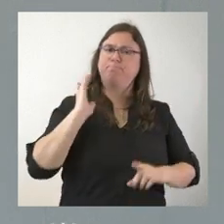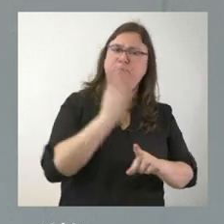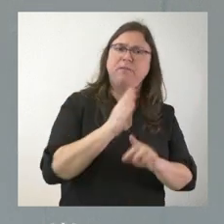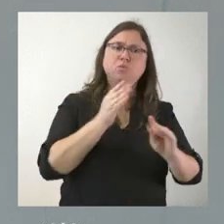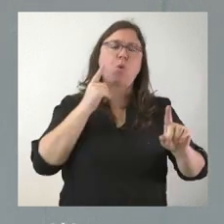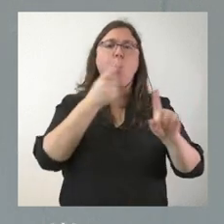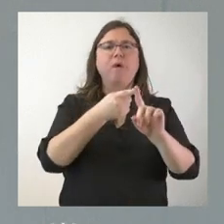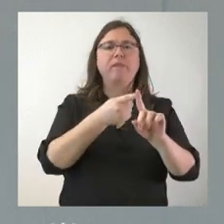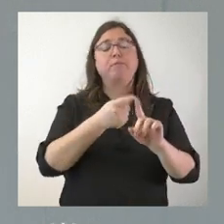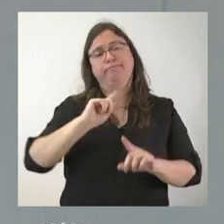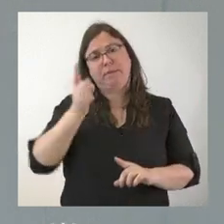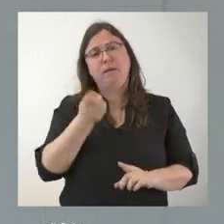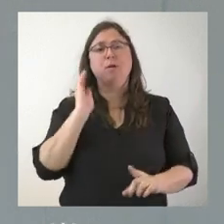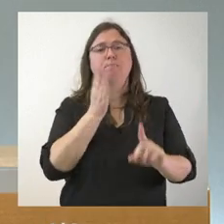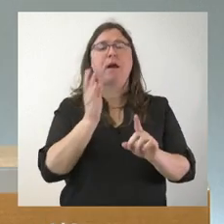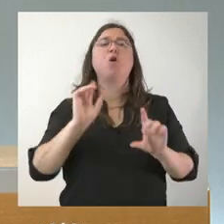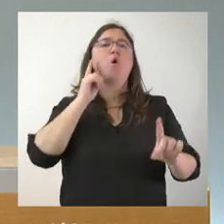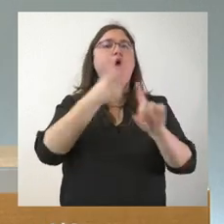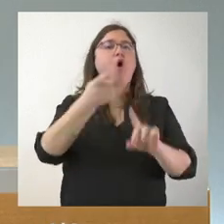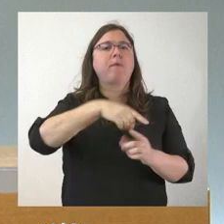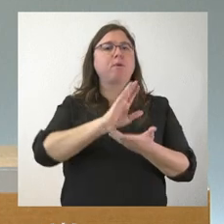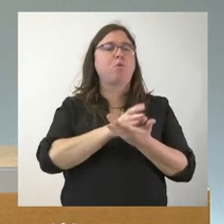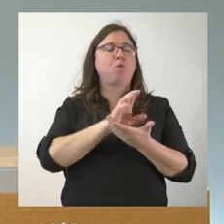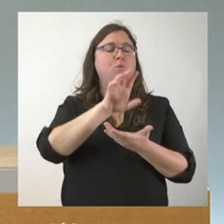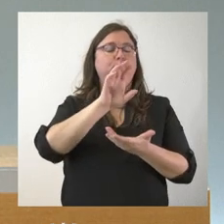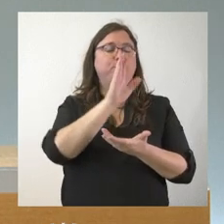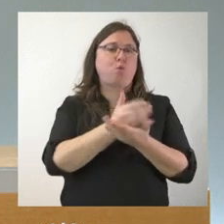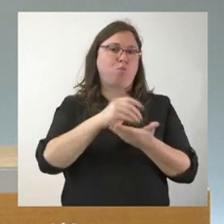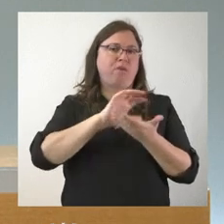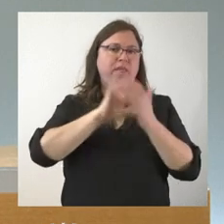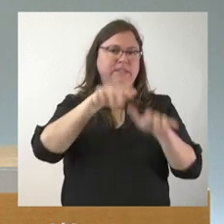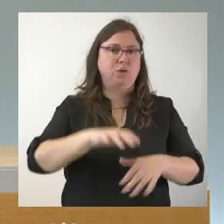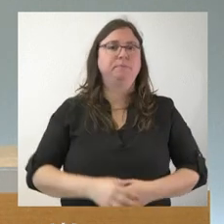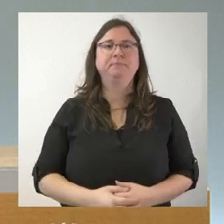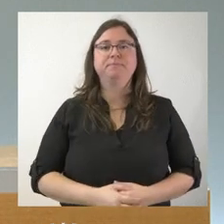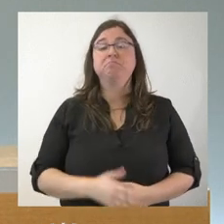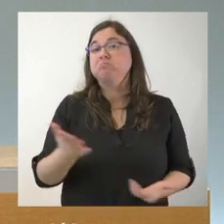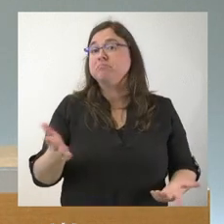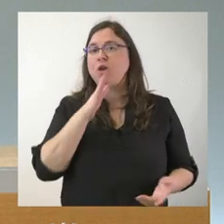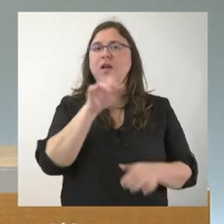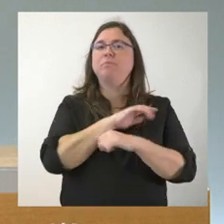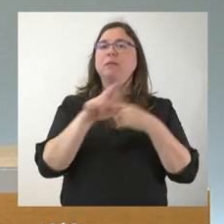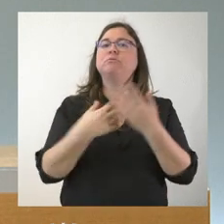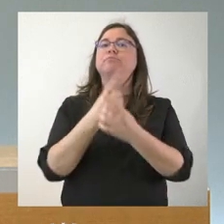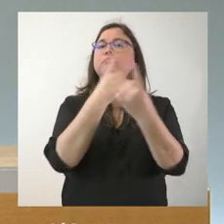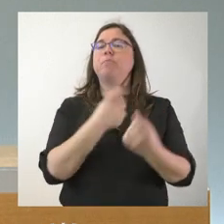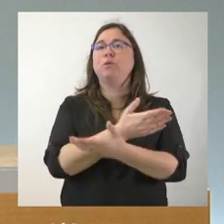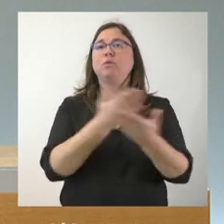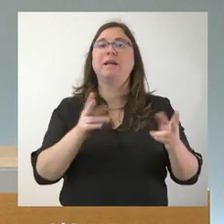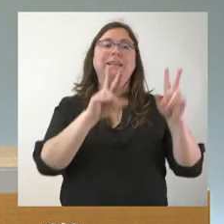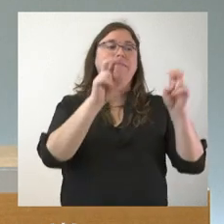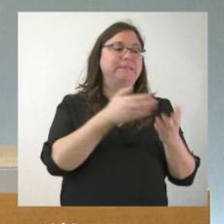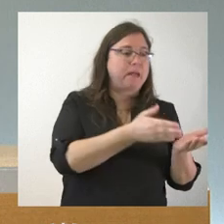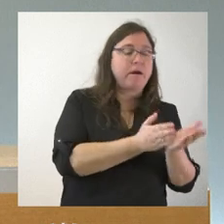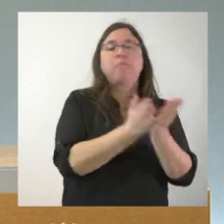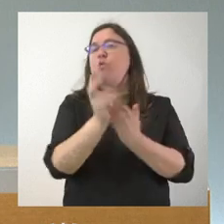tenemos nuestra comunidad Autónoma y sin más pues estamos a la espera de sus preguntas sobre estas cuestiones